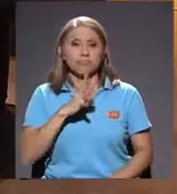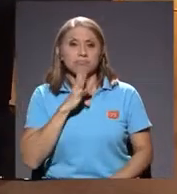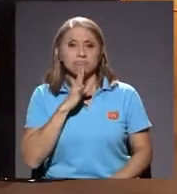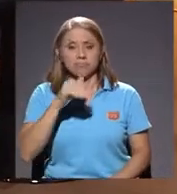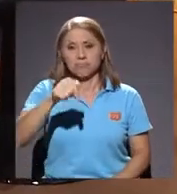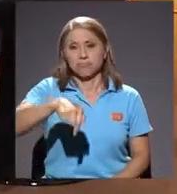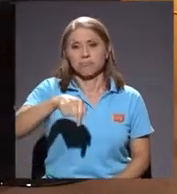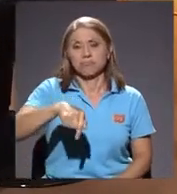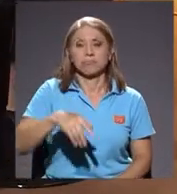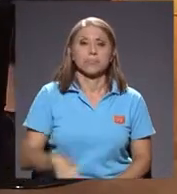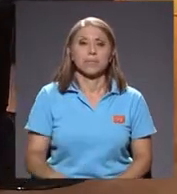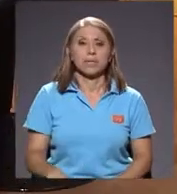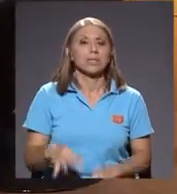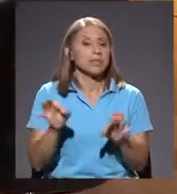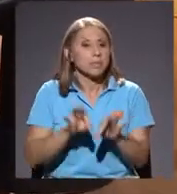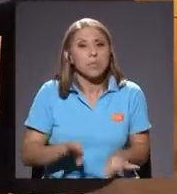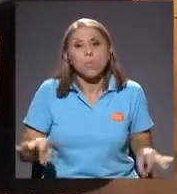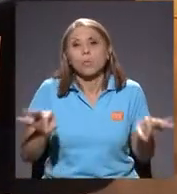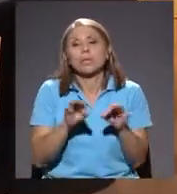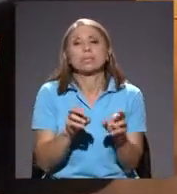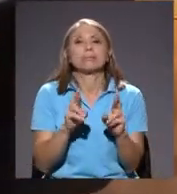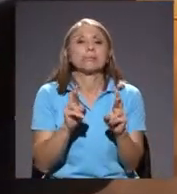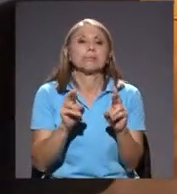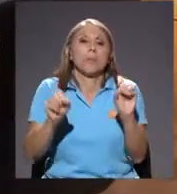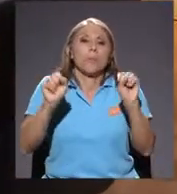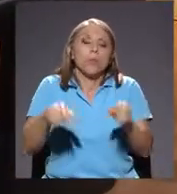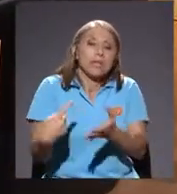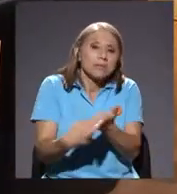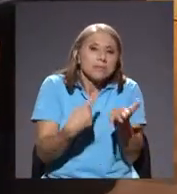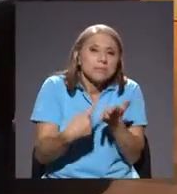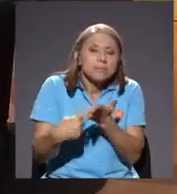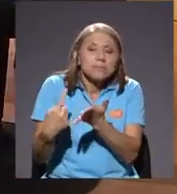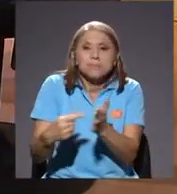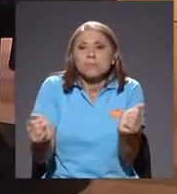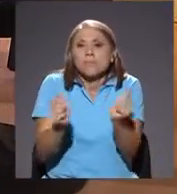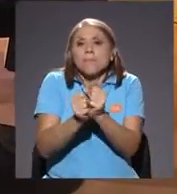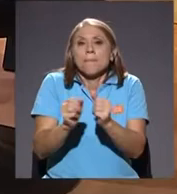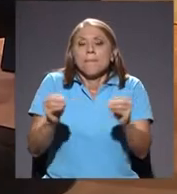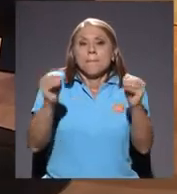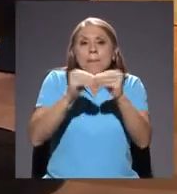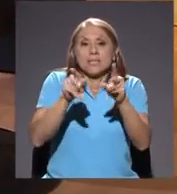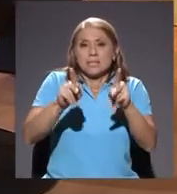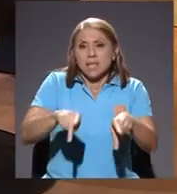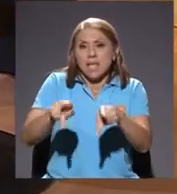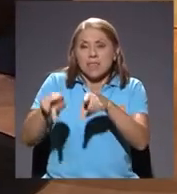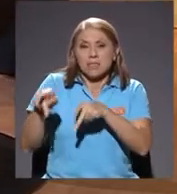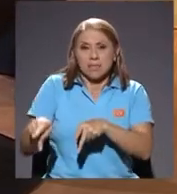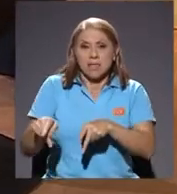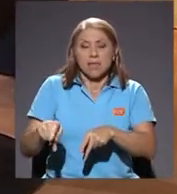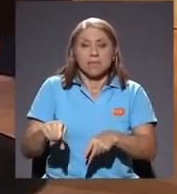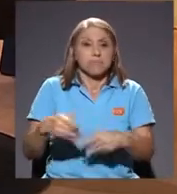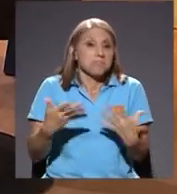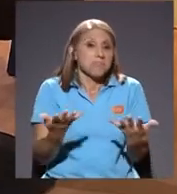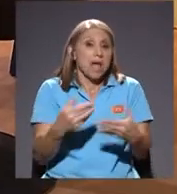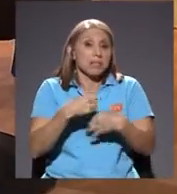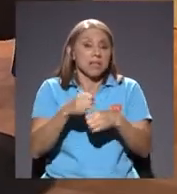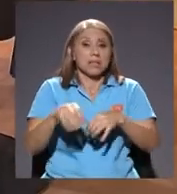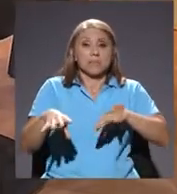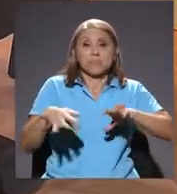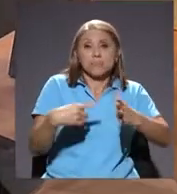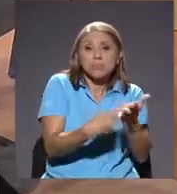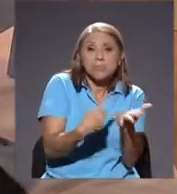posibilidad de discutirlo con más y más gente en foros pero que hoy podemos invitar por medios electrónicos